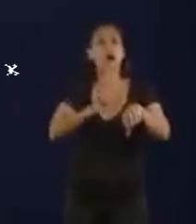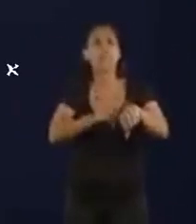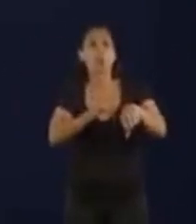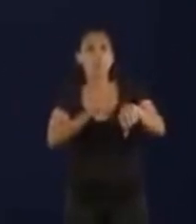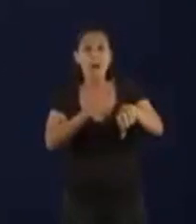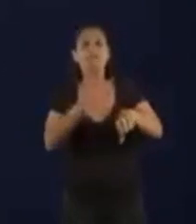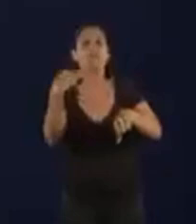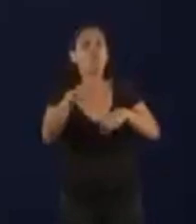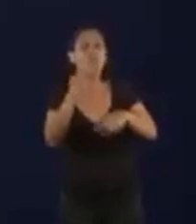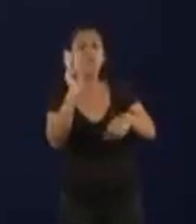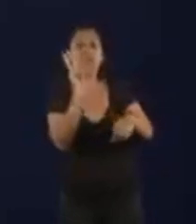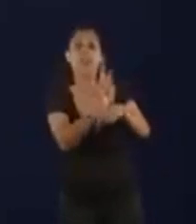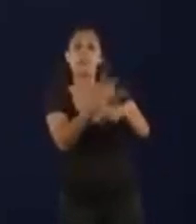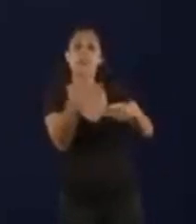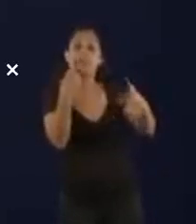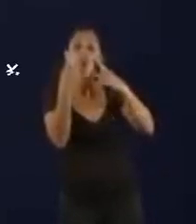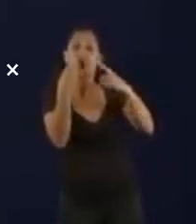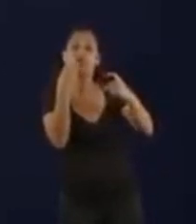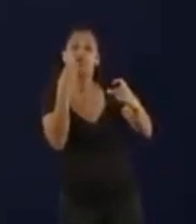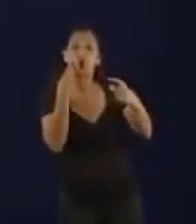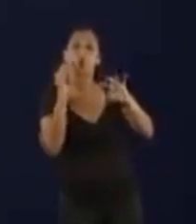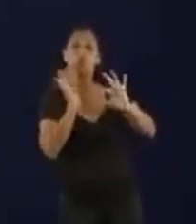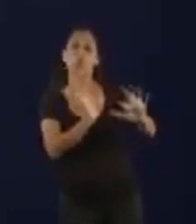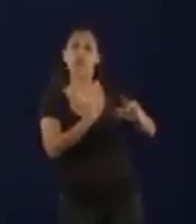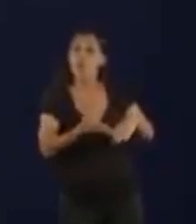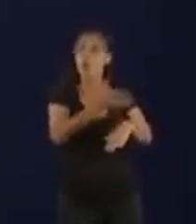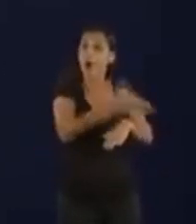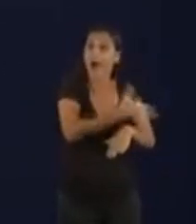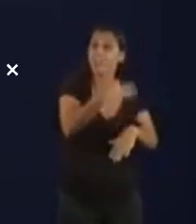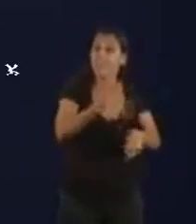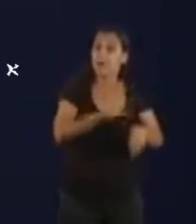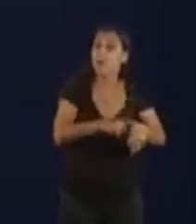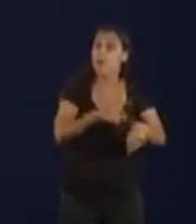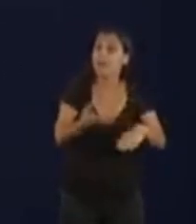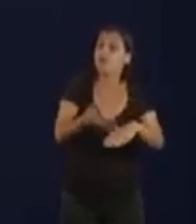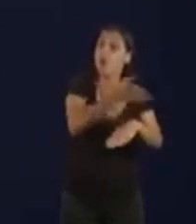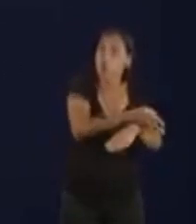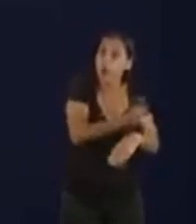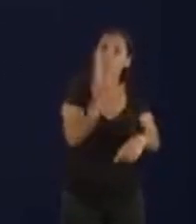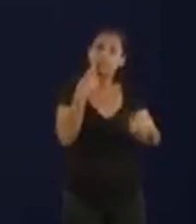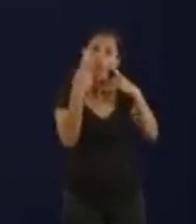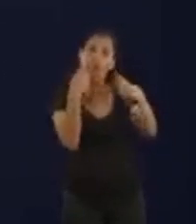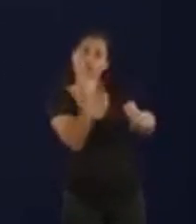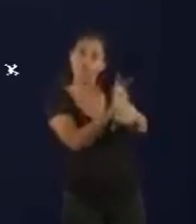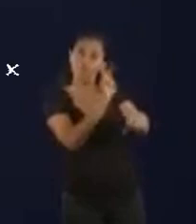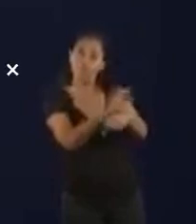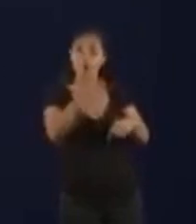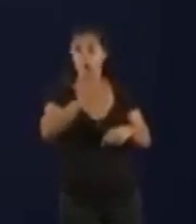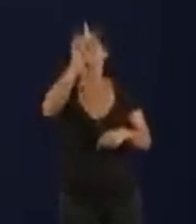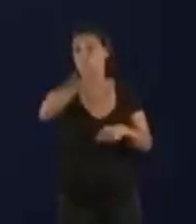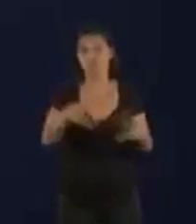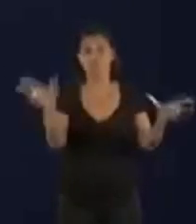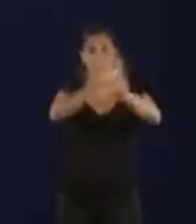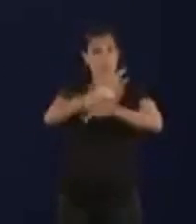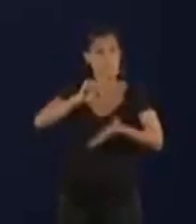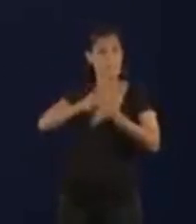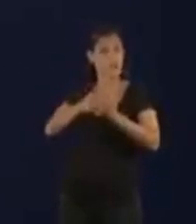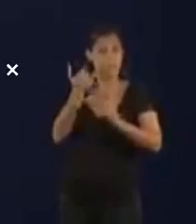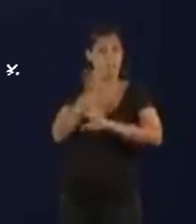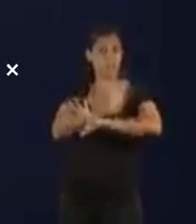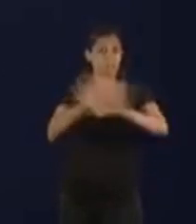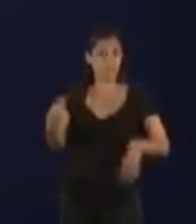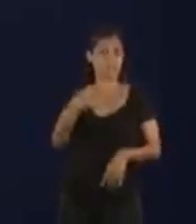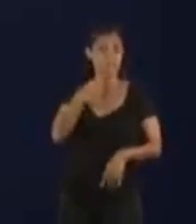criaderos deben darse con anterioridad a en este caso el problema que estamos transitando con respecto al dengue en este